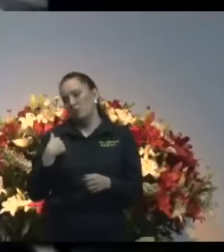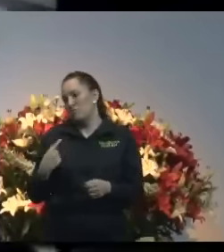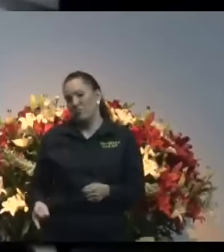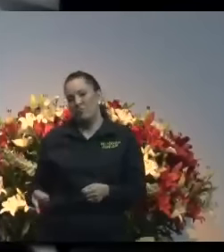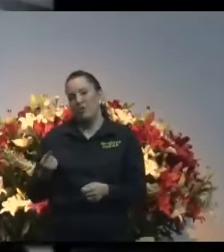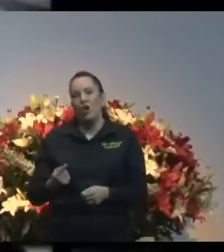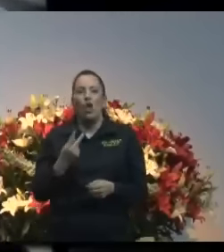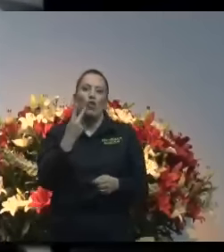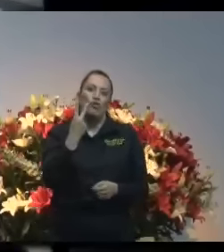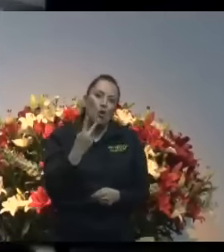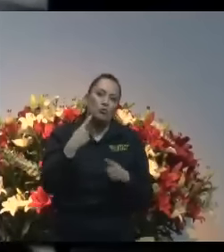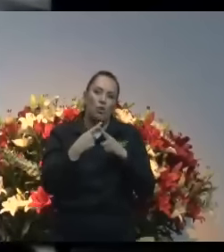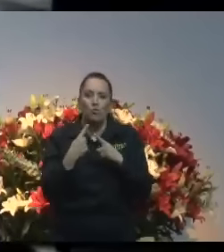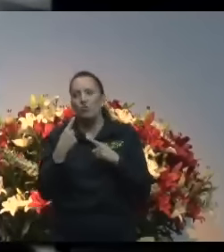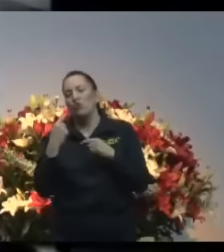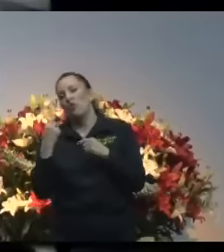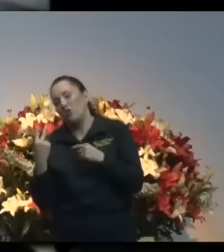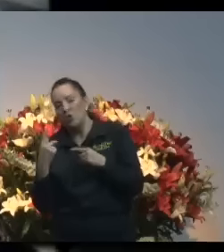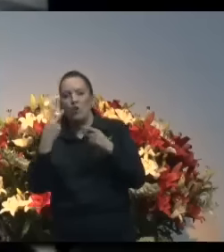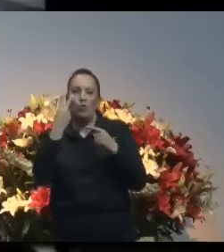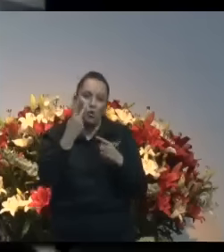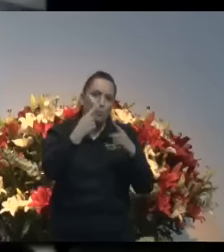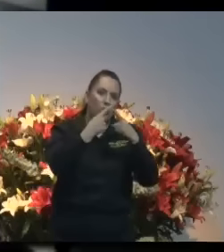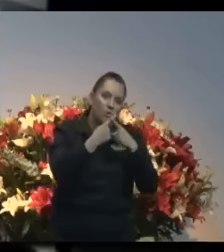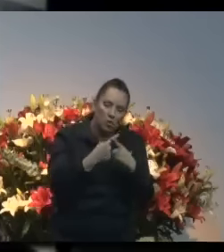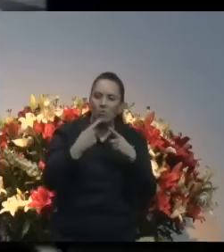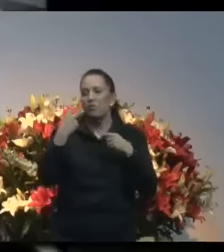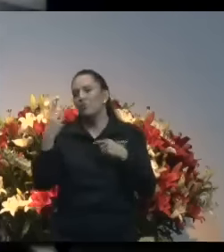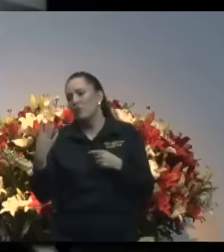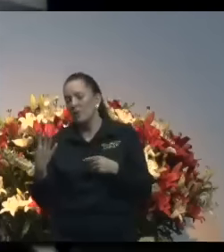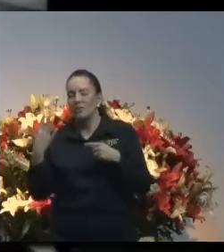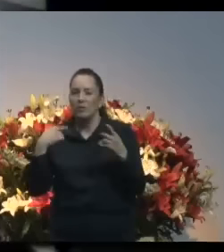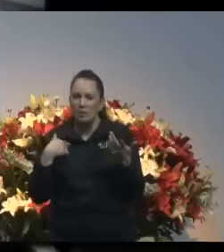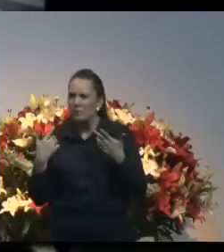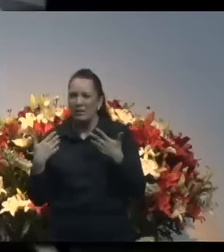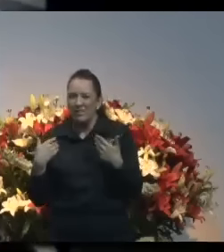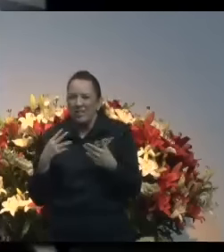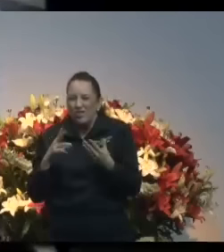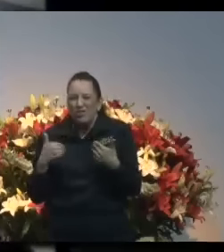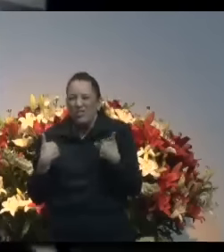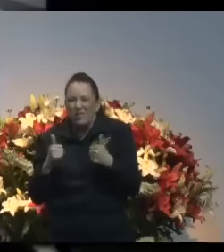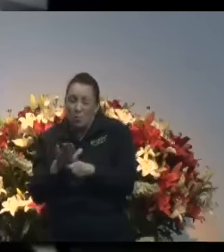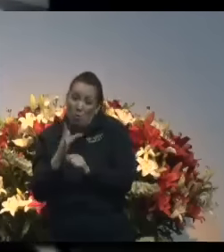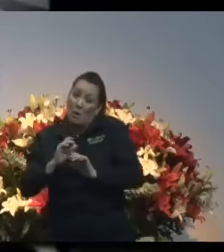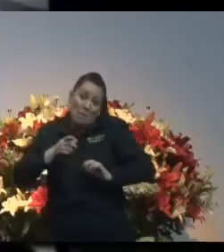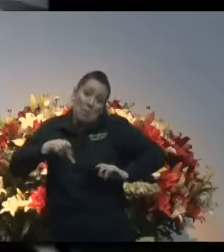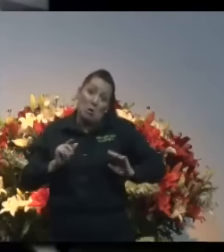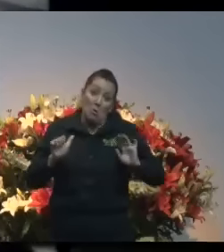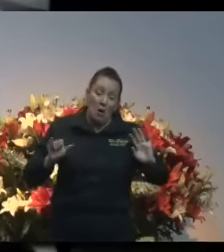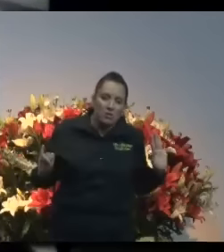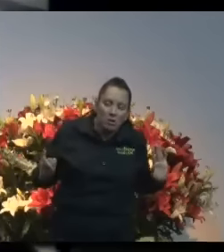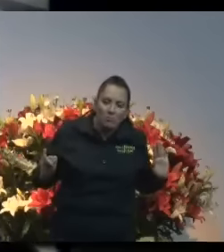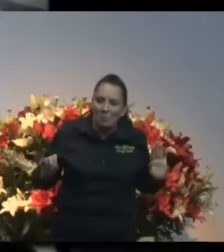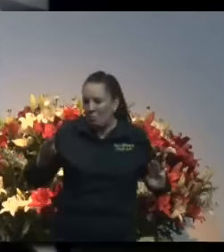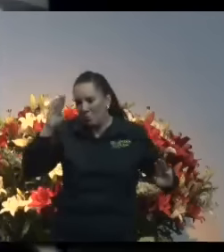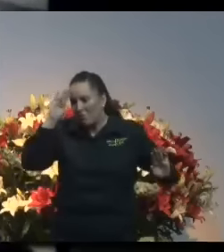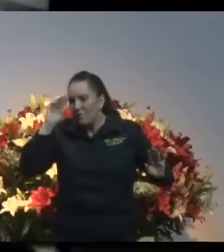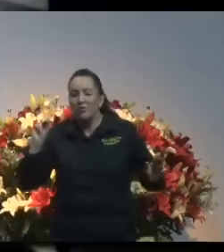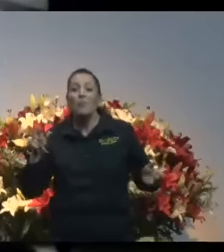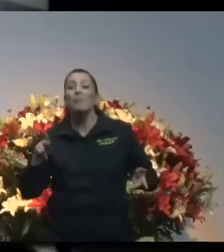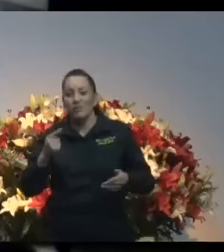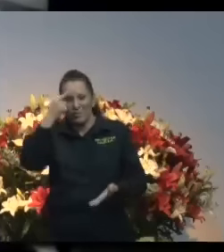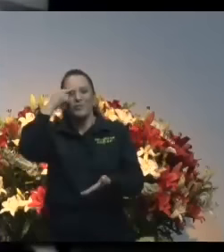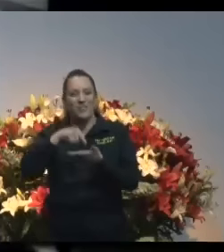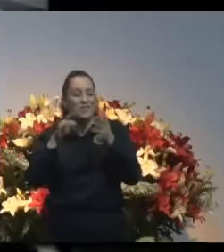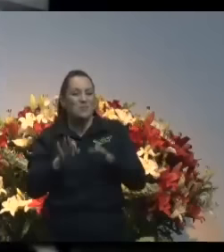2x2, 4, ¿no? Que te aprendías las tablas de multiplicar y no racionalizabas. Y yo sí creo que esto que han hecho con los libros